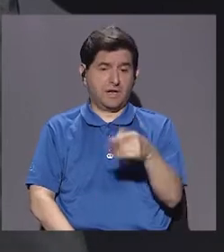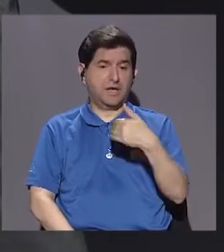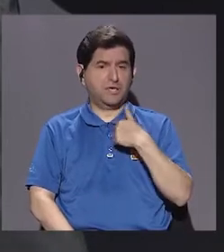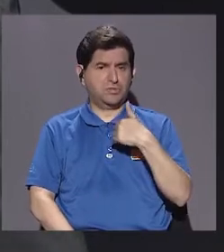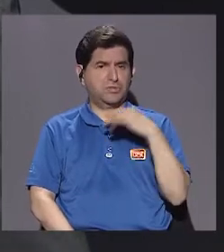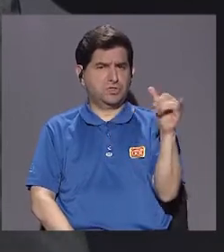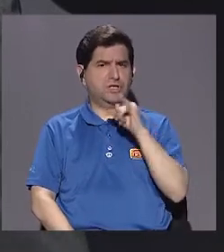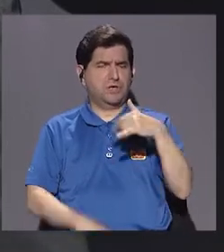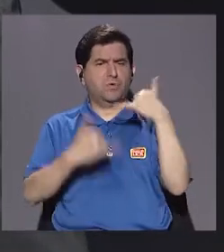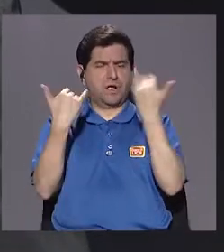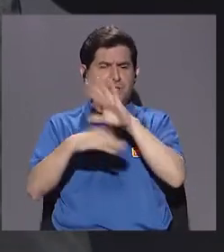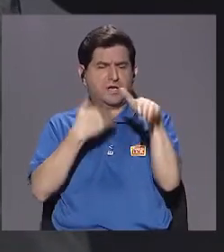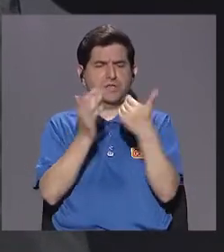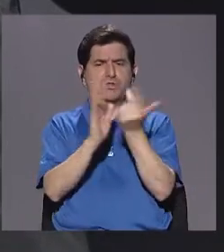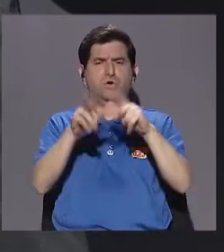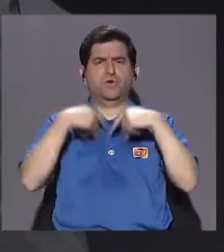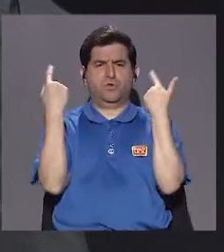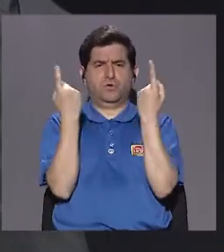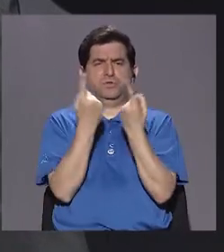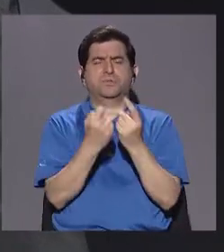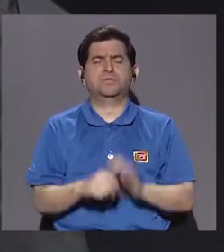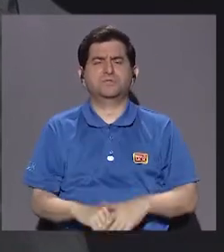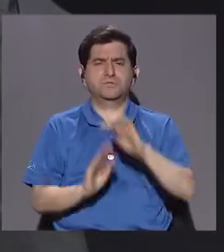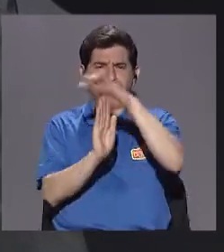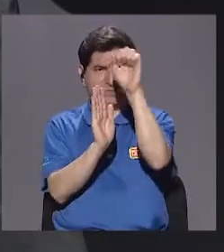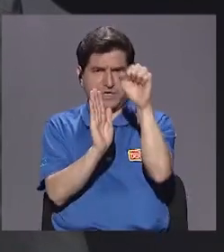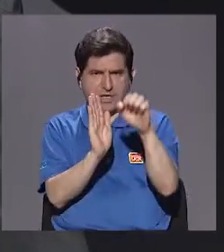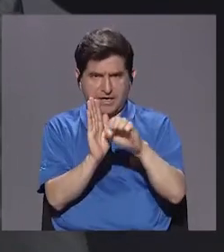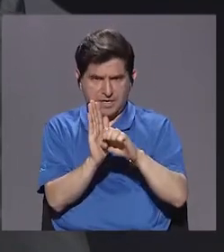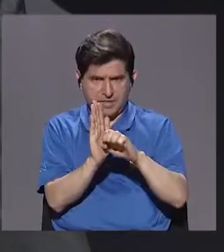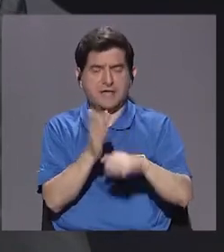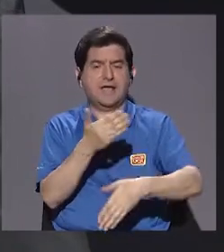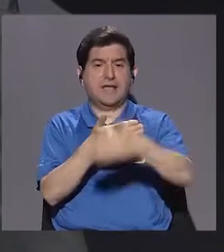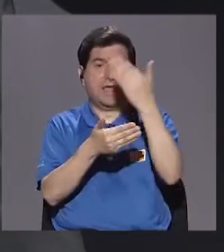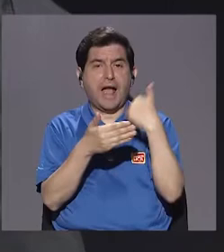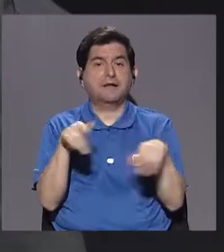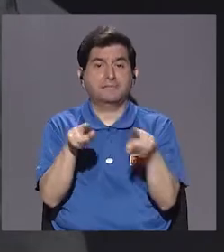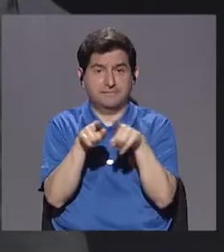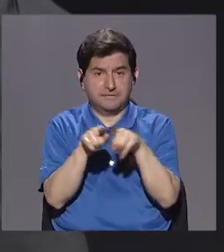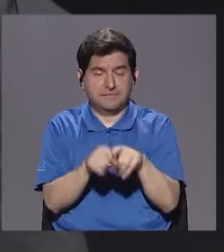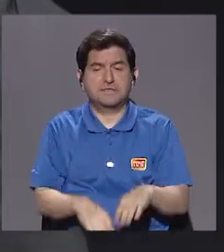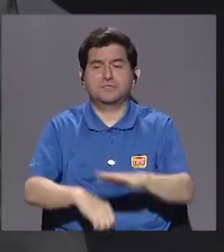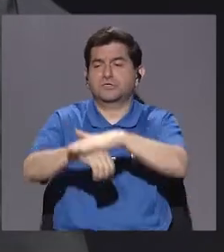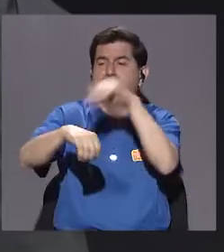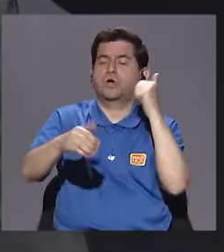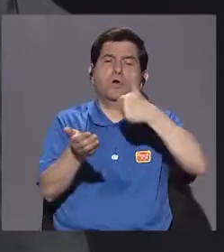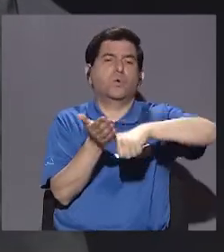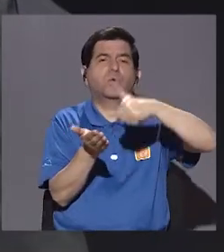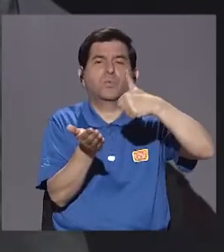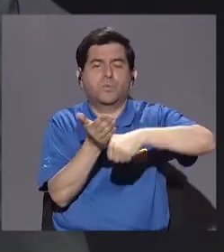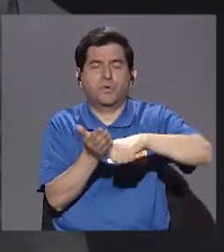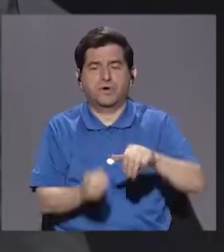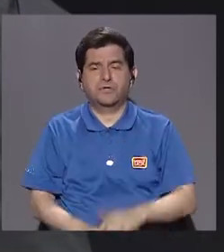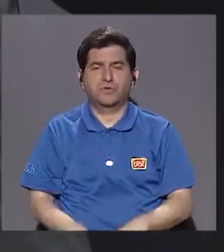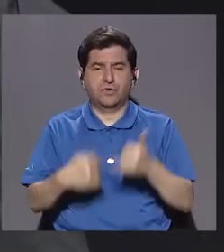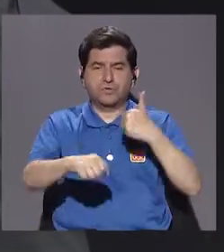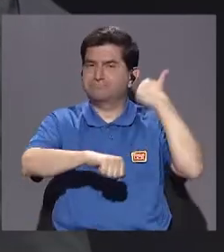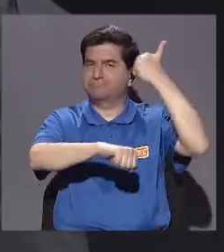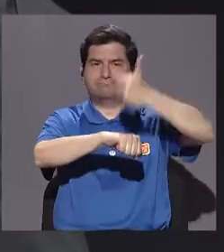también ya todos los partidos en sus estatutos y antes incluso de que la convocatoria elecciones tiene que estar definido